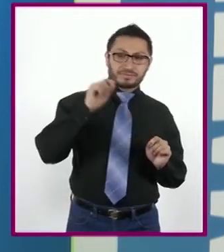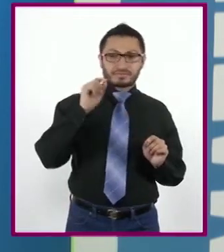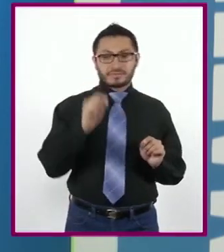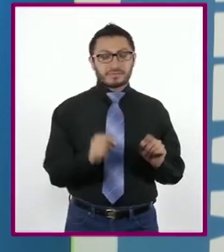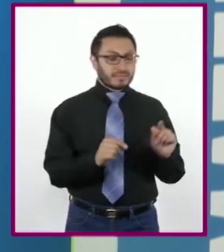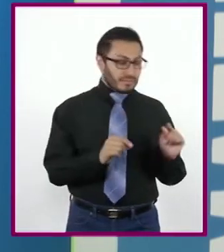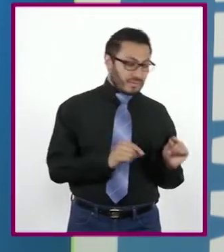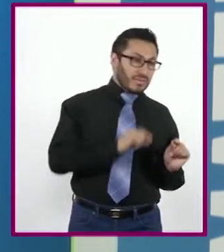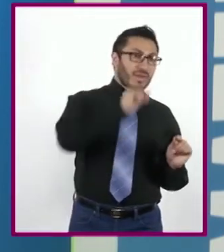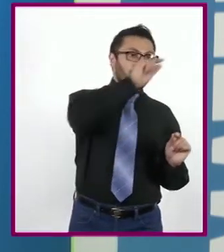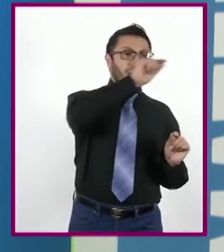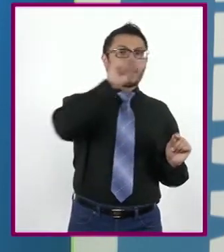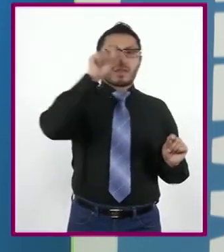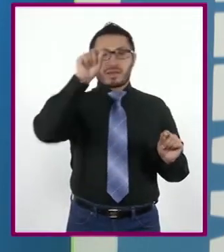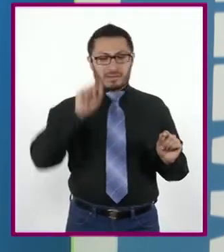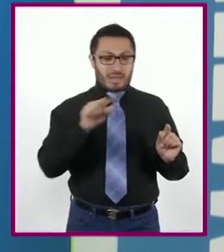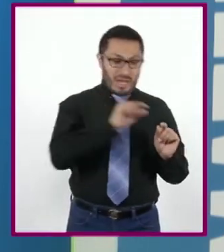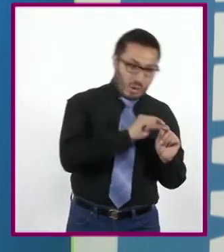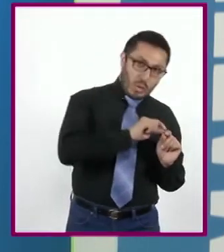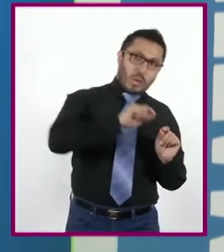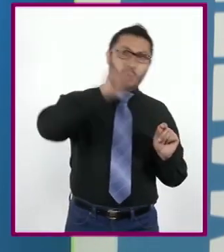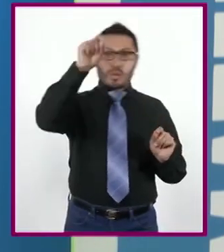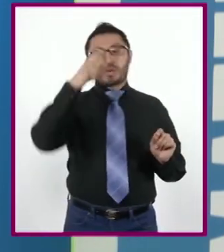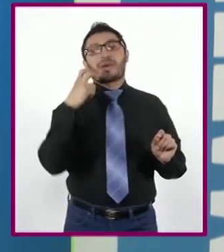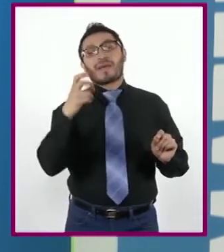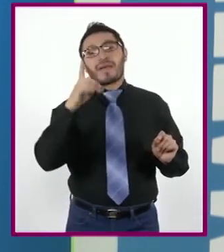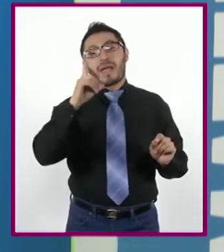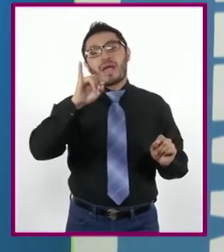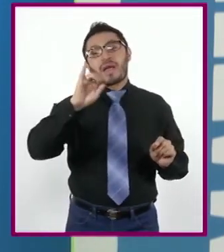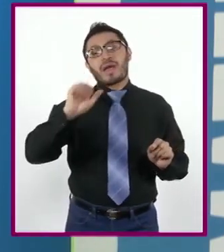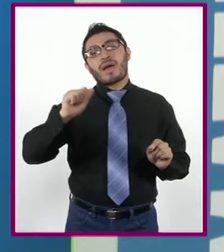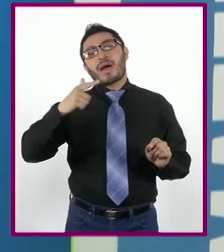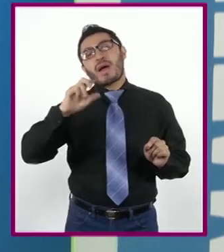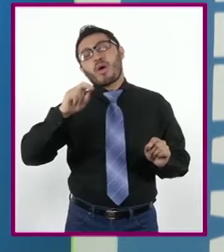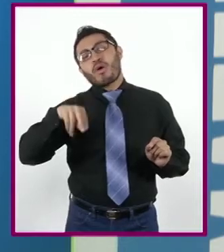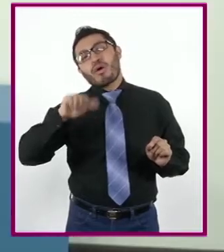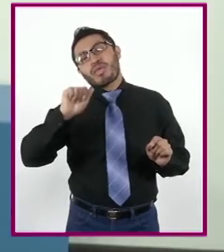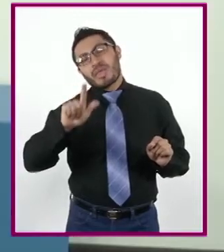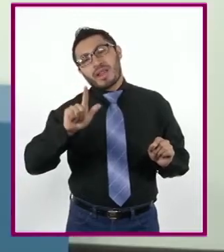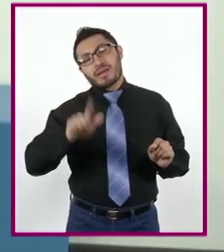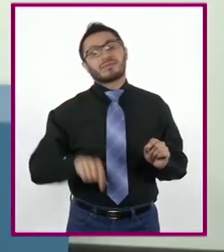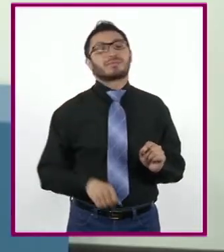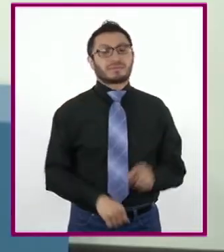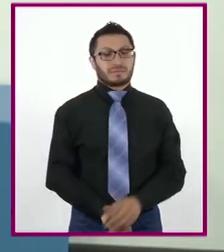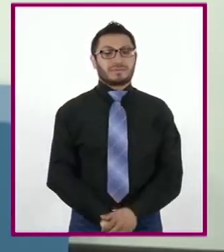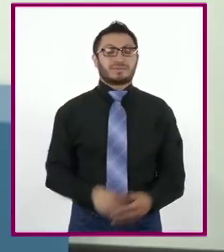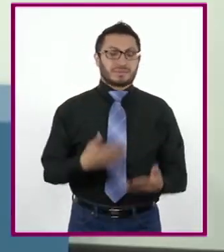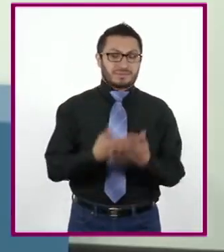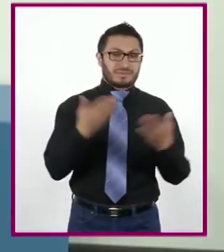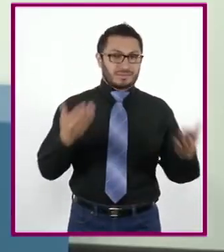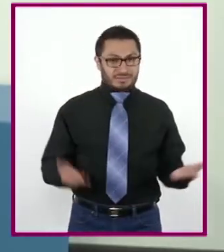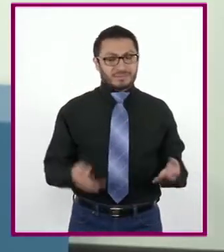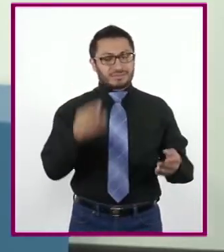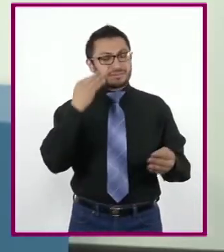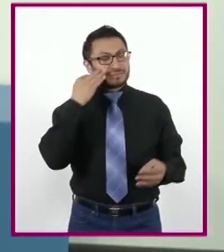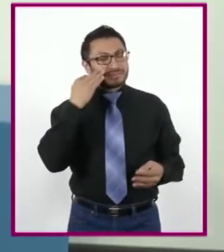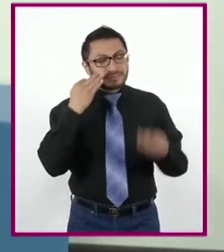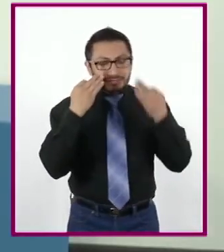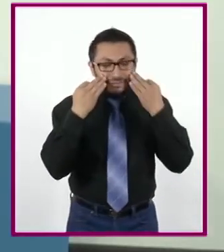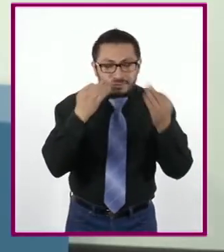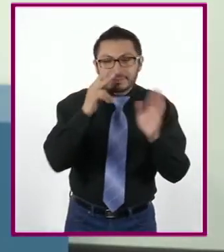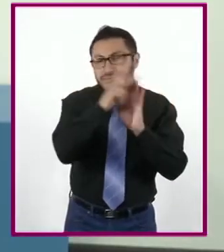vértices no consecutivos de un polígono recibe el nombre de diagonal. Ahora vamos a ver un video